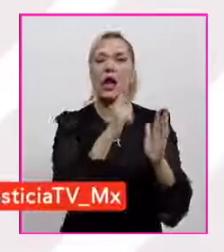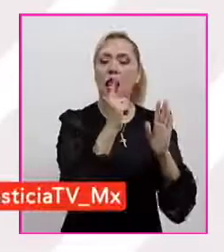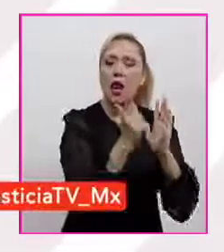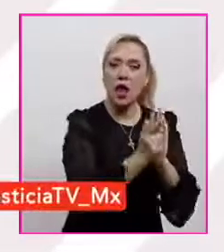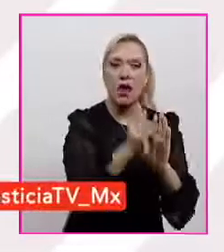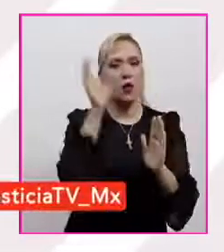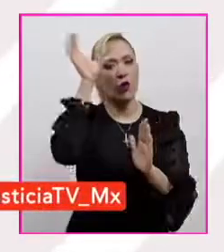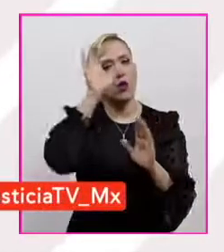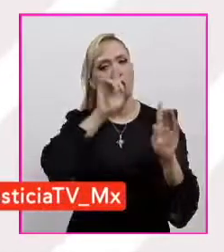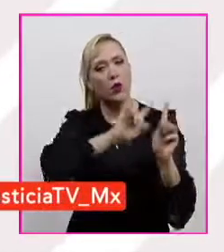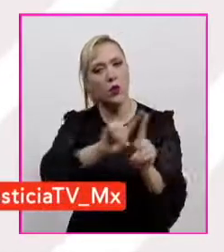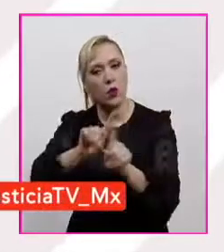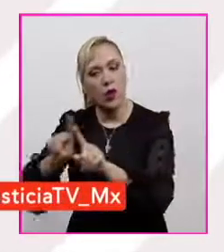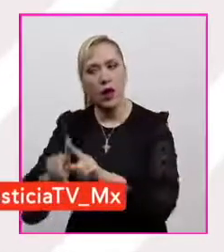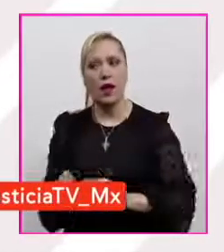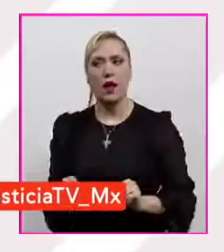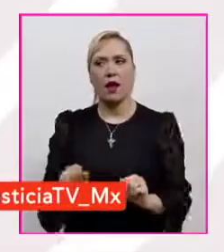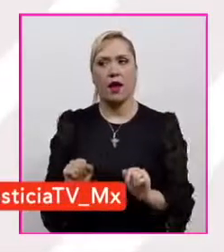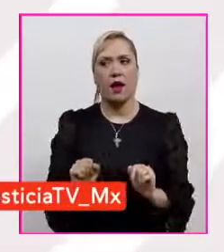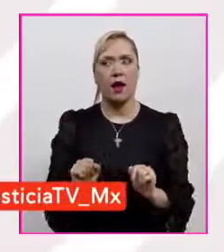interculturalidad. Y creo que